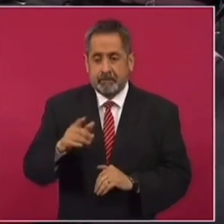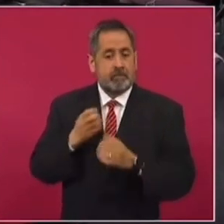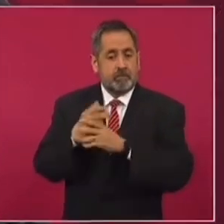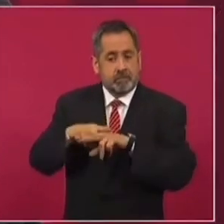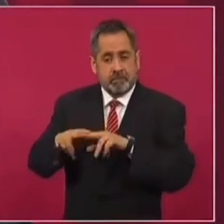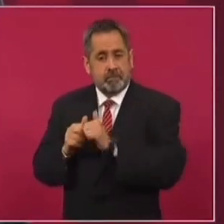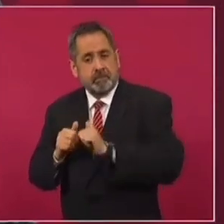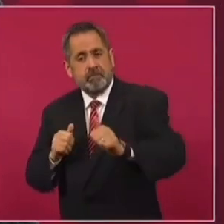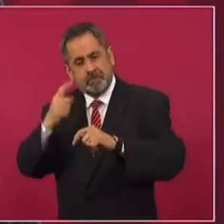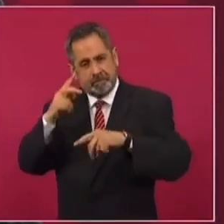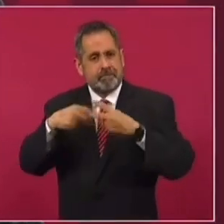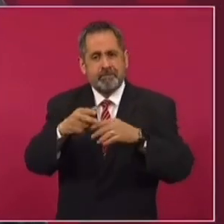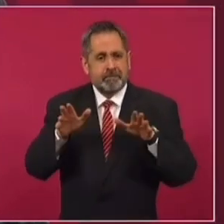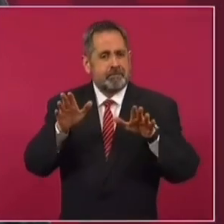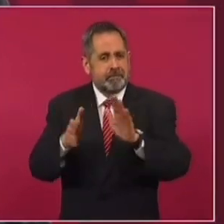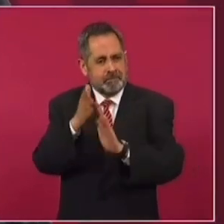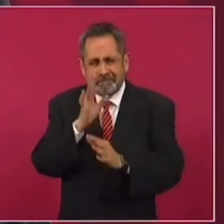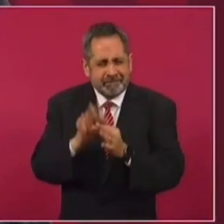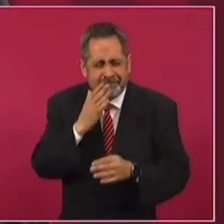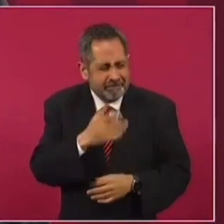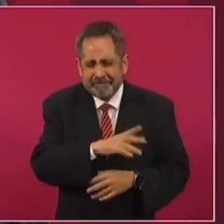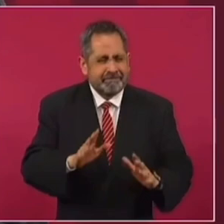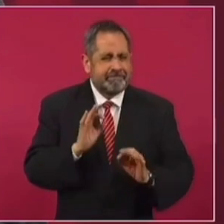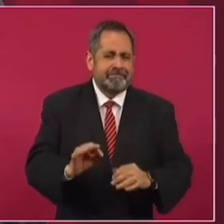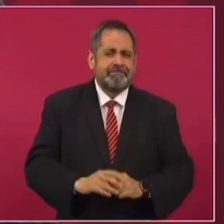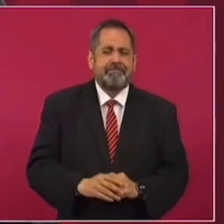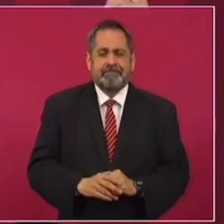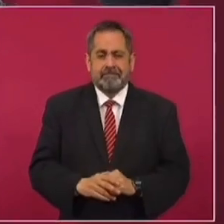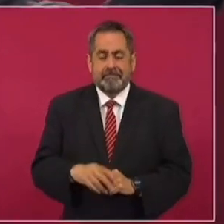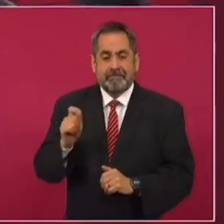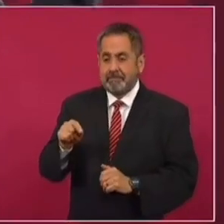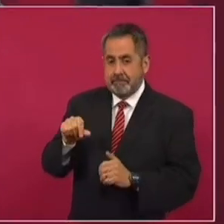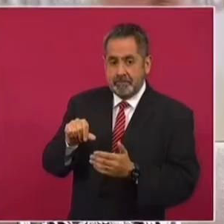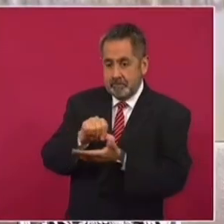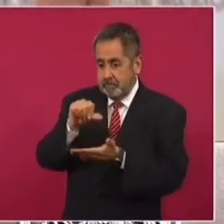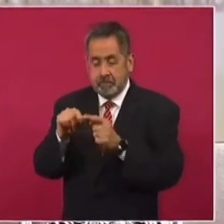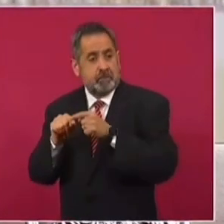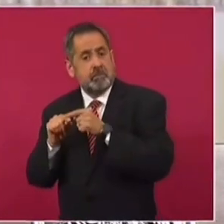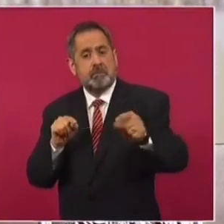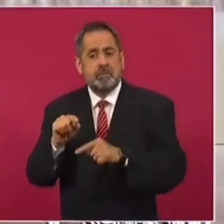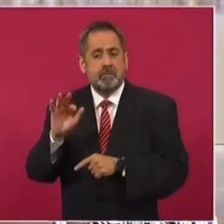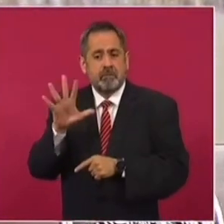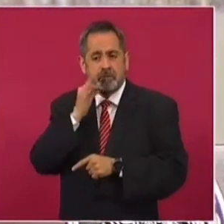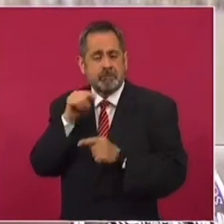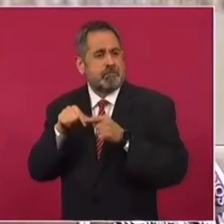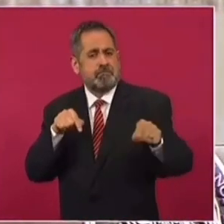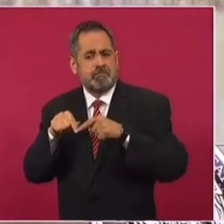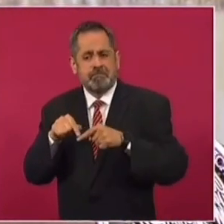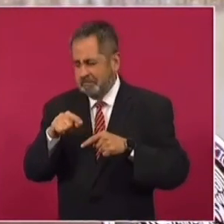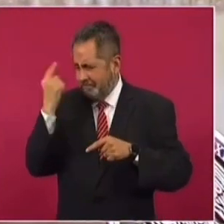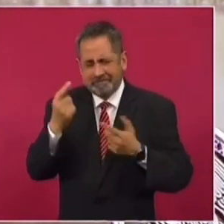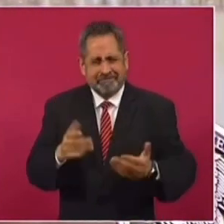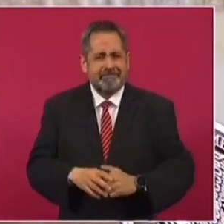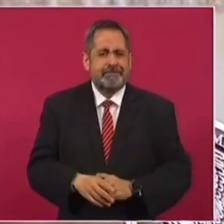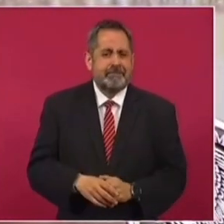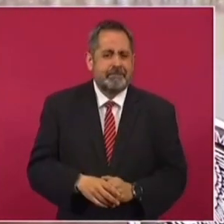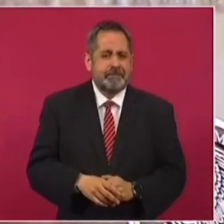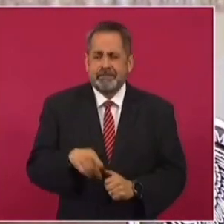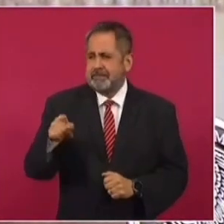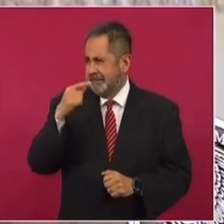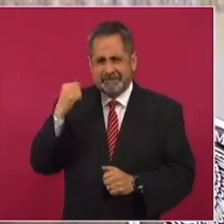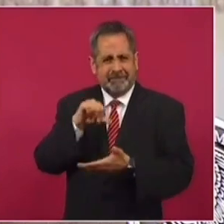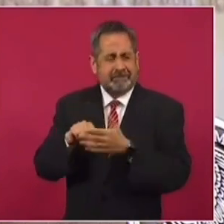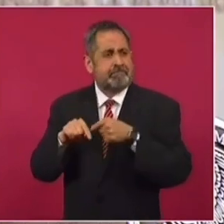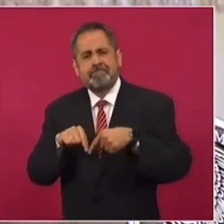aeropuerto, o lo concluyamos porque ya empezó a hacerse, del centro al nuevo aeropuerto van a ser 45 minutos. Apúntele bien. De aquí del